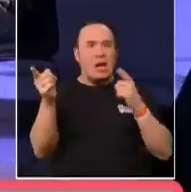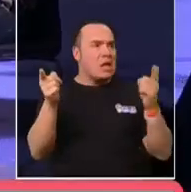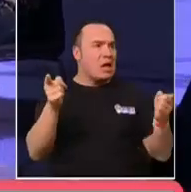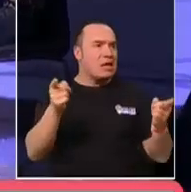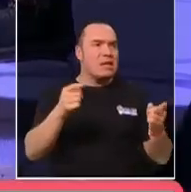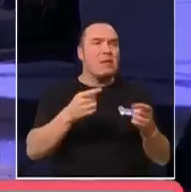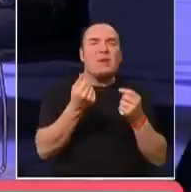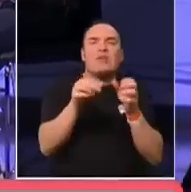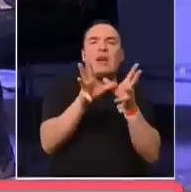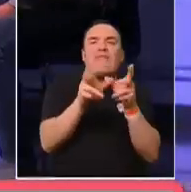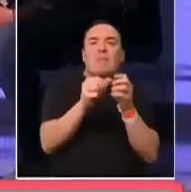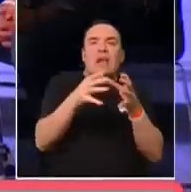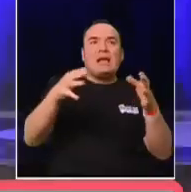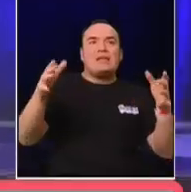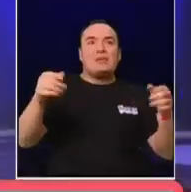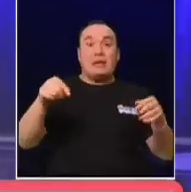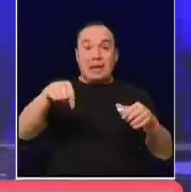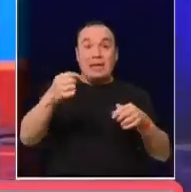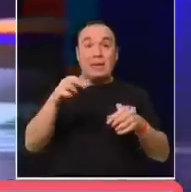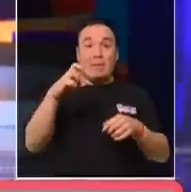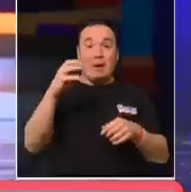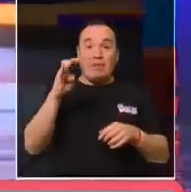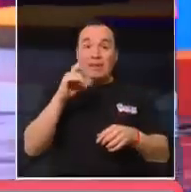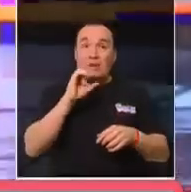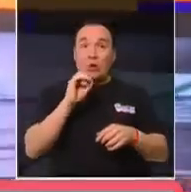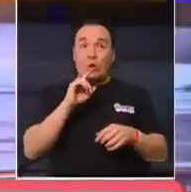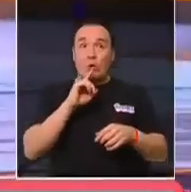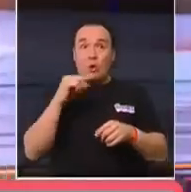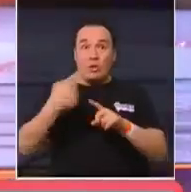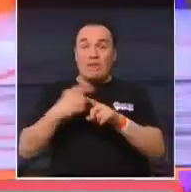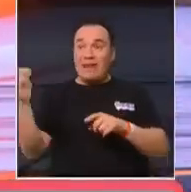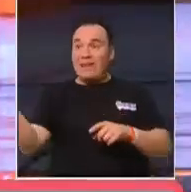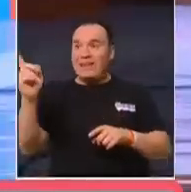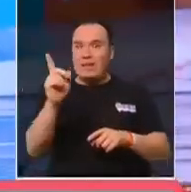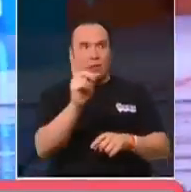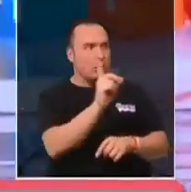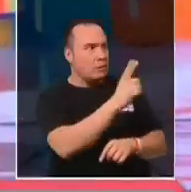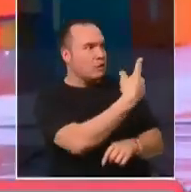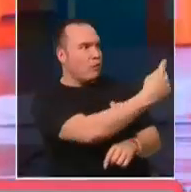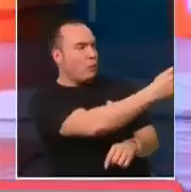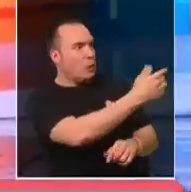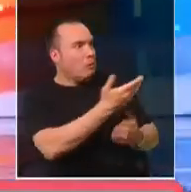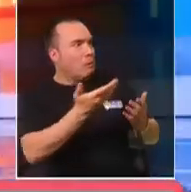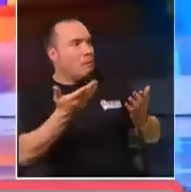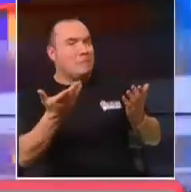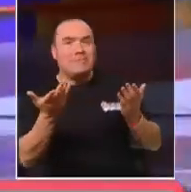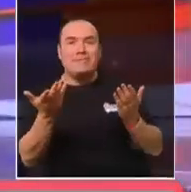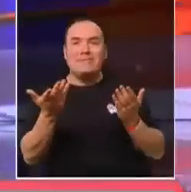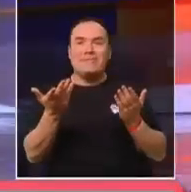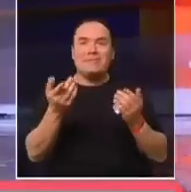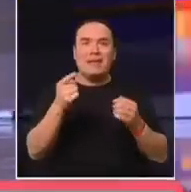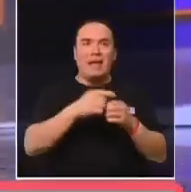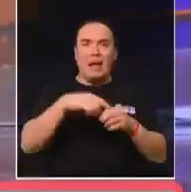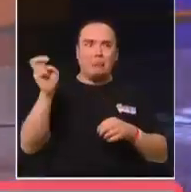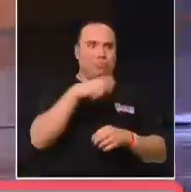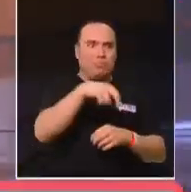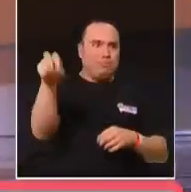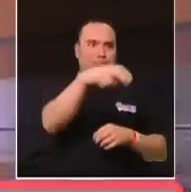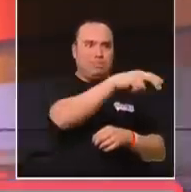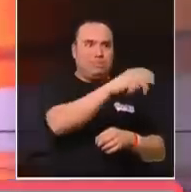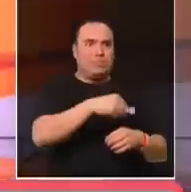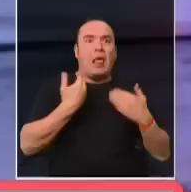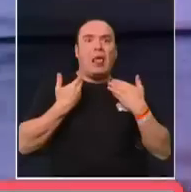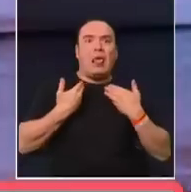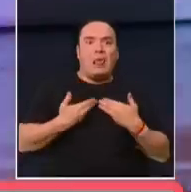Aquí viene Pablito. Muy bien, Pablito, qué bueno que quisiste. Pero ¿para dónde se va ahora? Se van los camarines, Pablito. Oye, es imparable tu hermano.